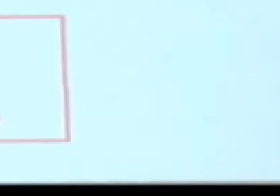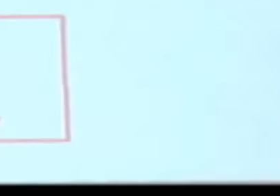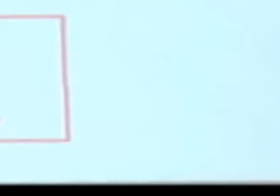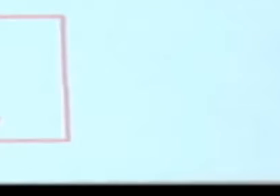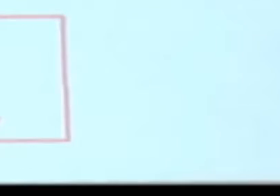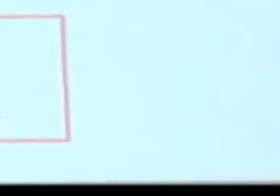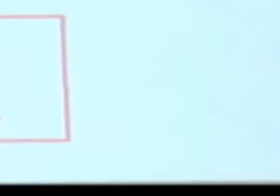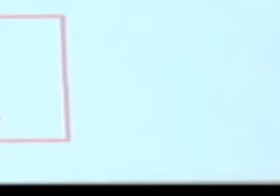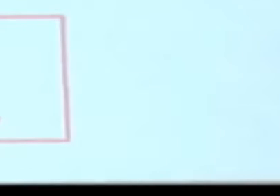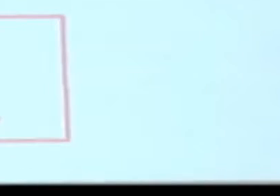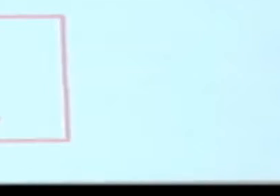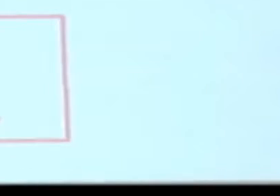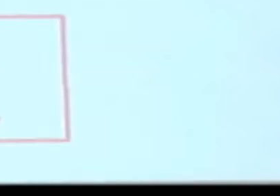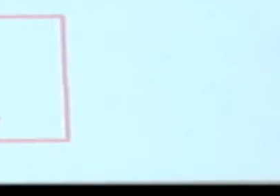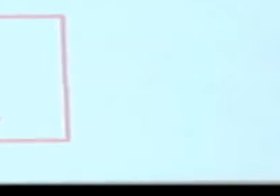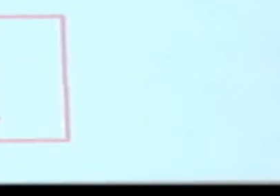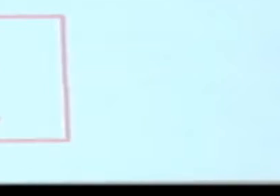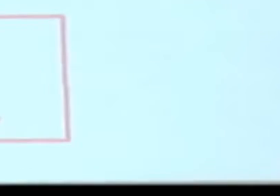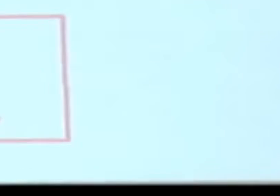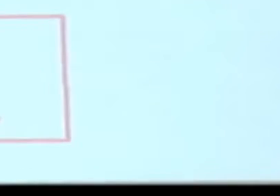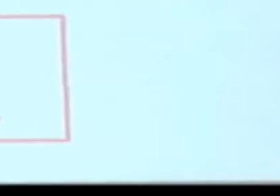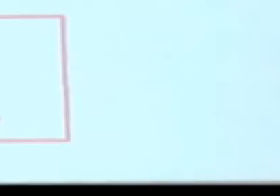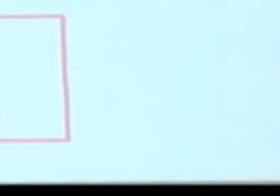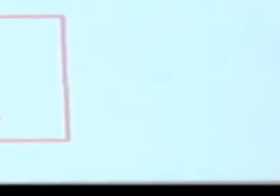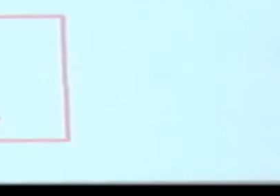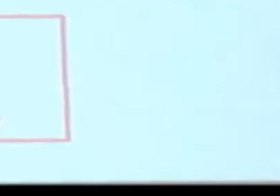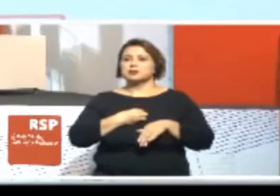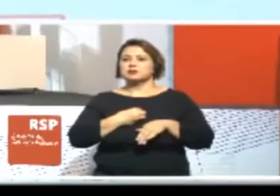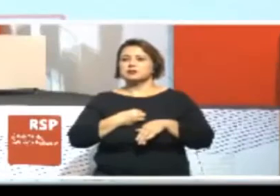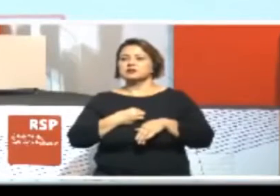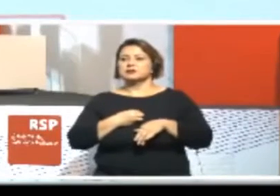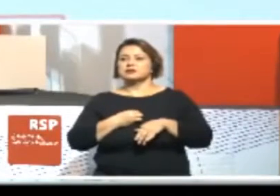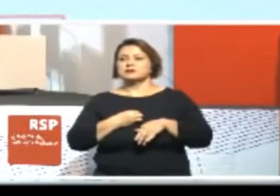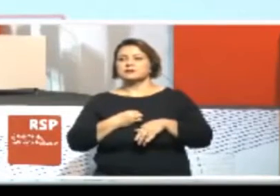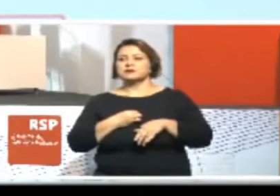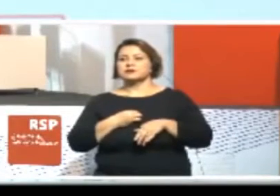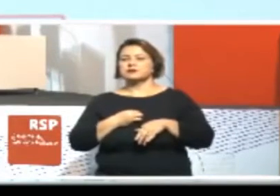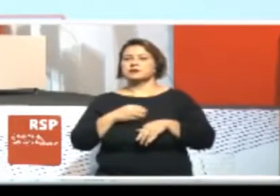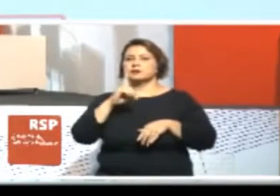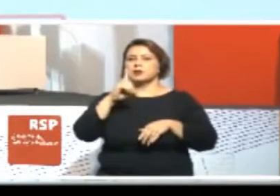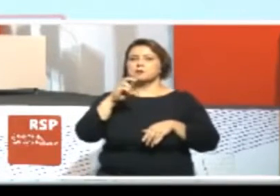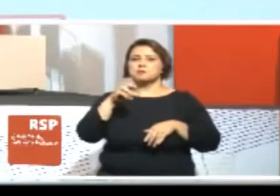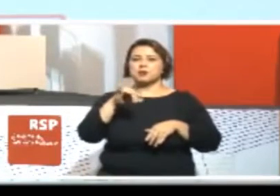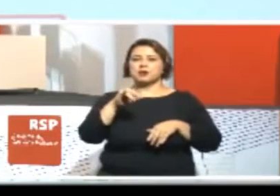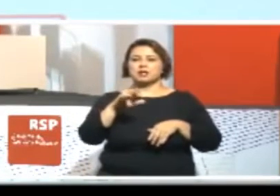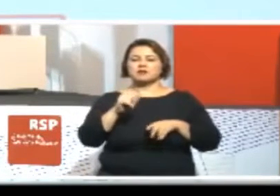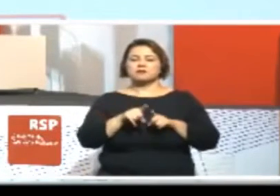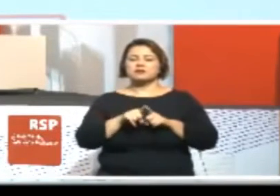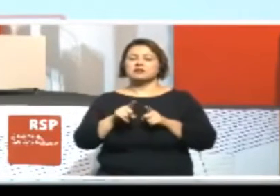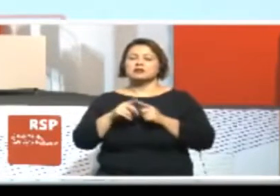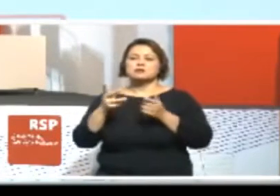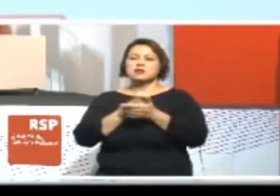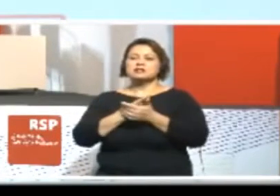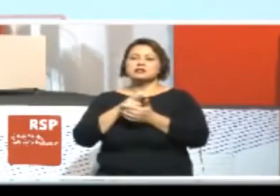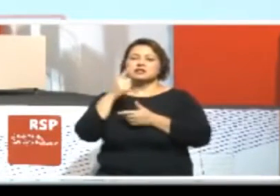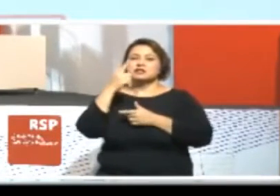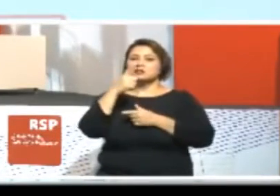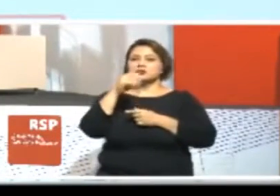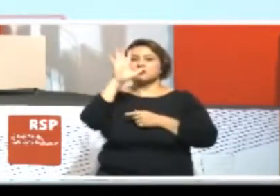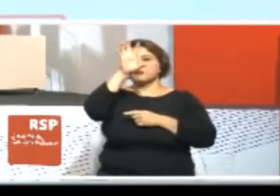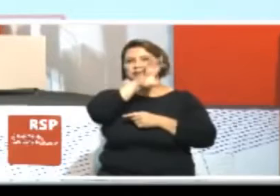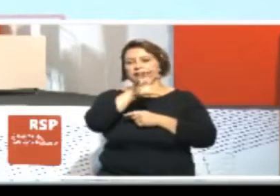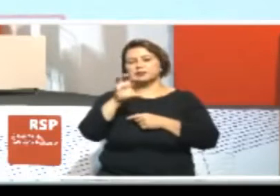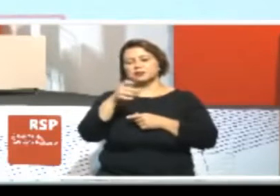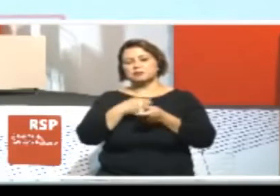estén presentes, ni que las variables sociodemográficas están presentes, o usted no tiene los factores económicos en ese